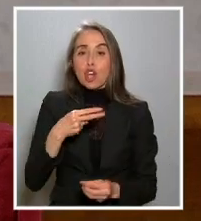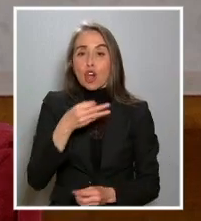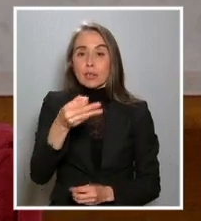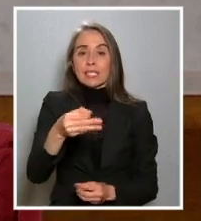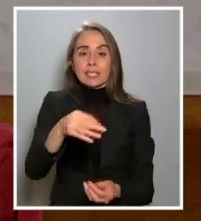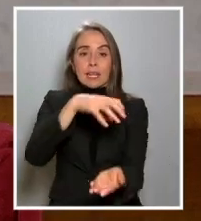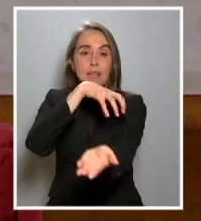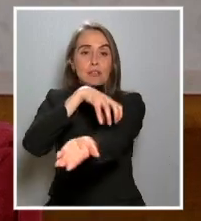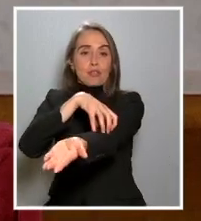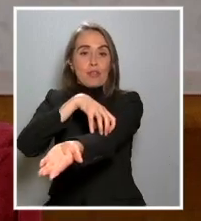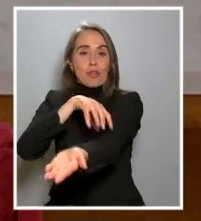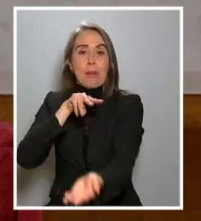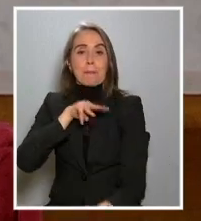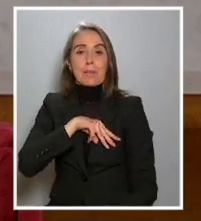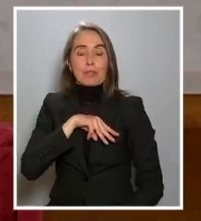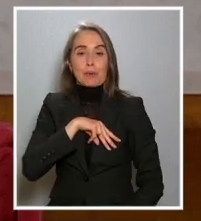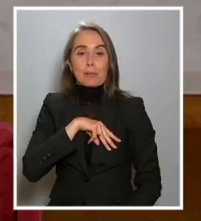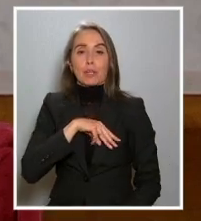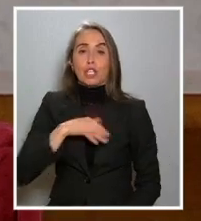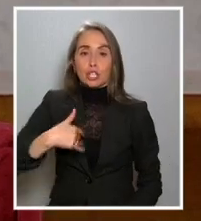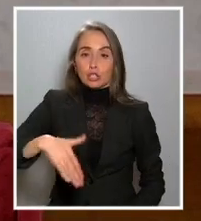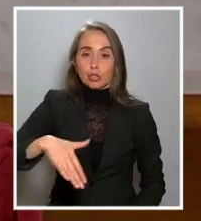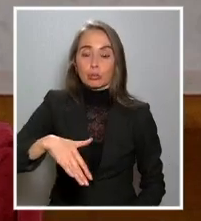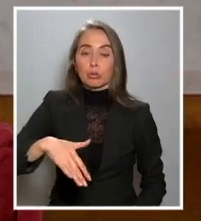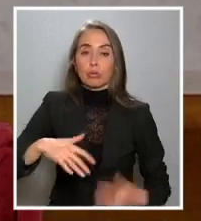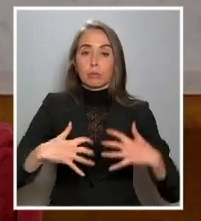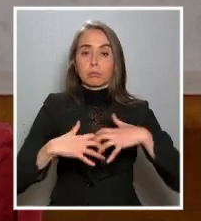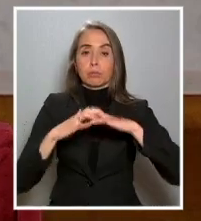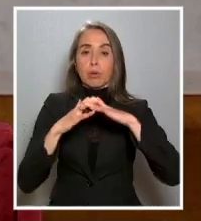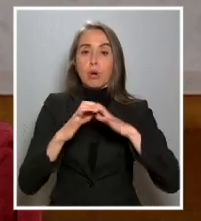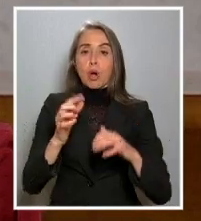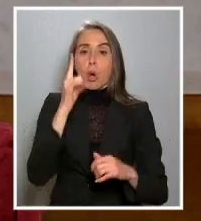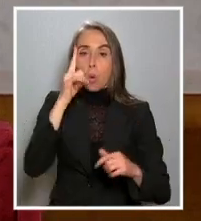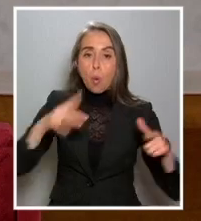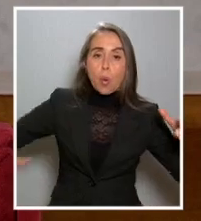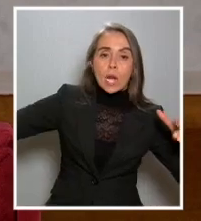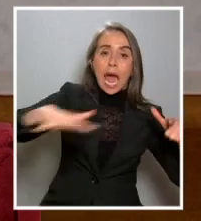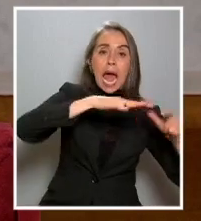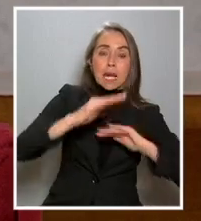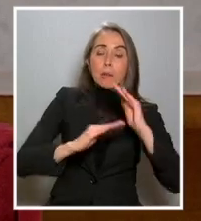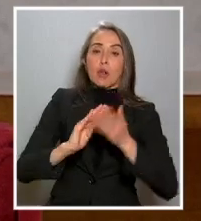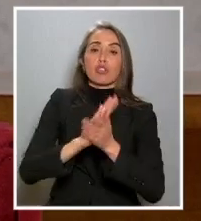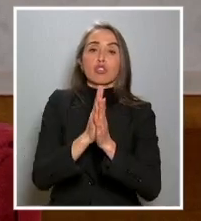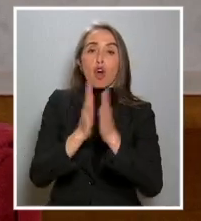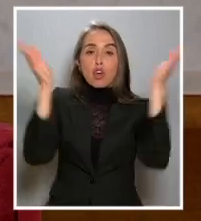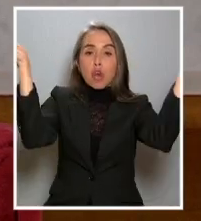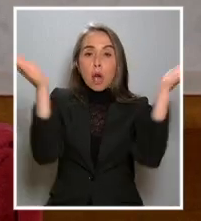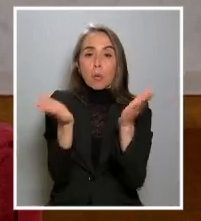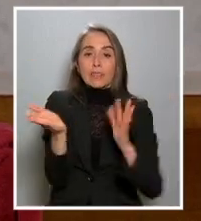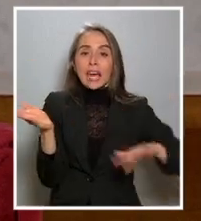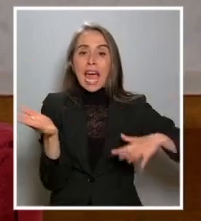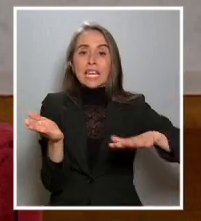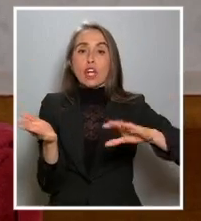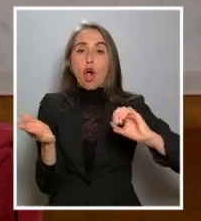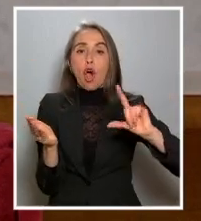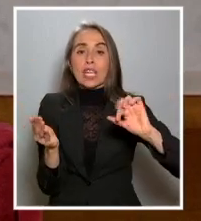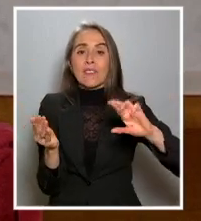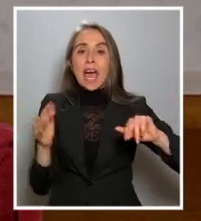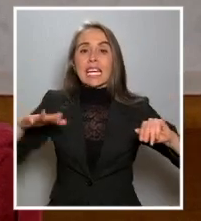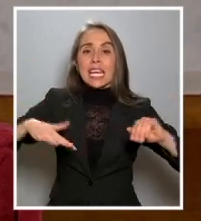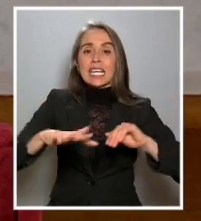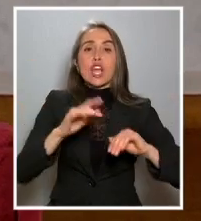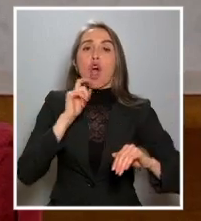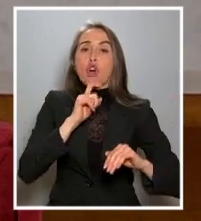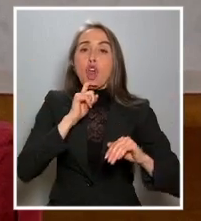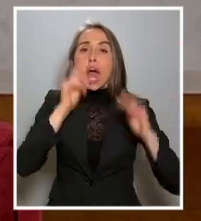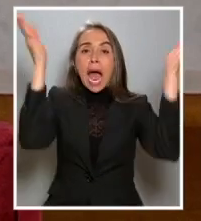la región metropolitana. Estamos consolidando como una sola área protegida toda la cuenca de los ríos Olivares y Colorado en el Cajón del Maipo